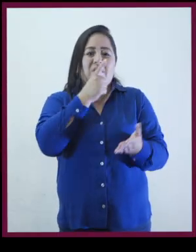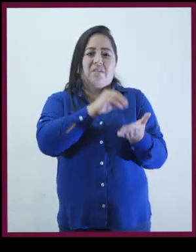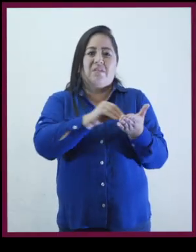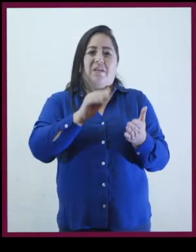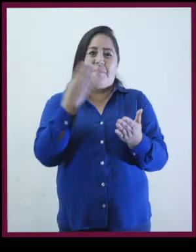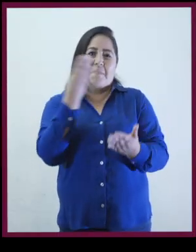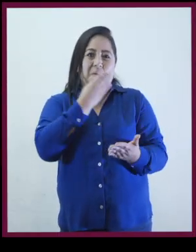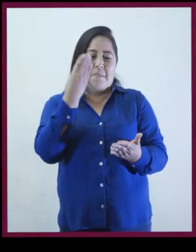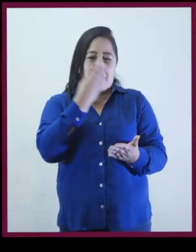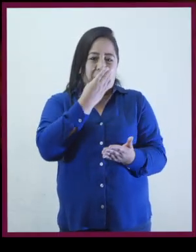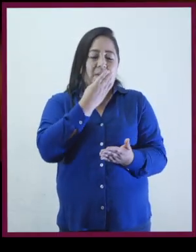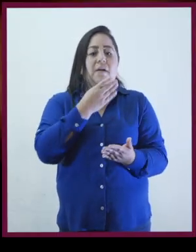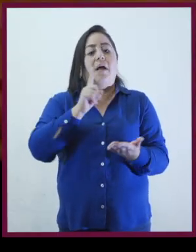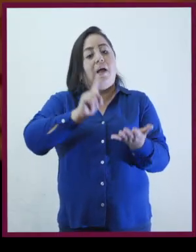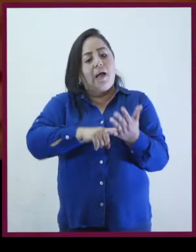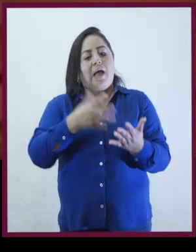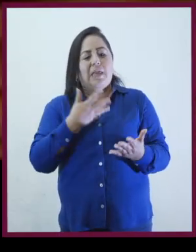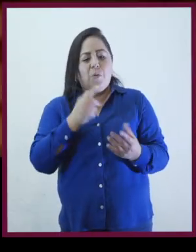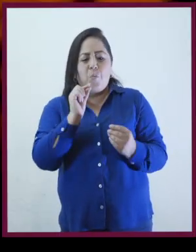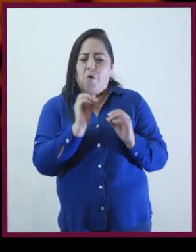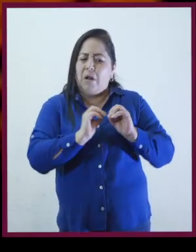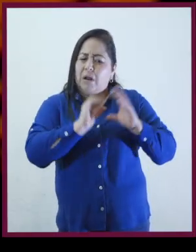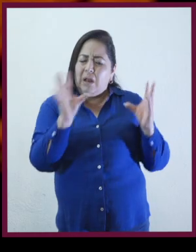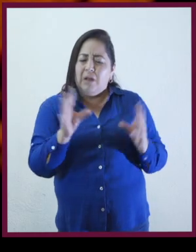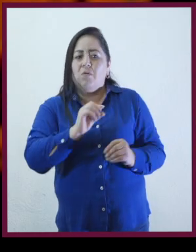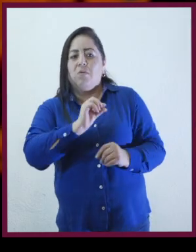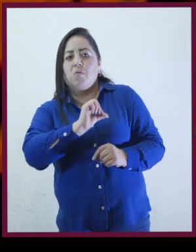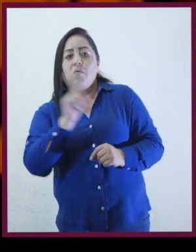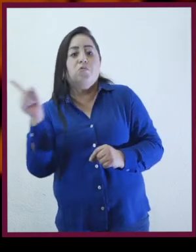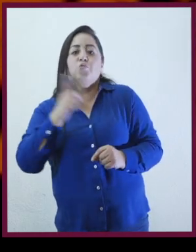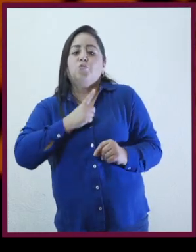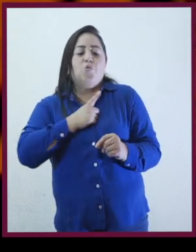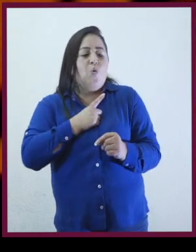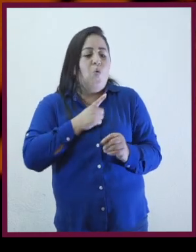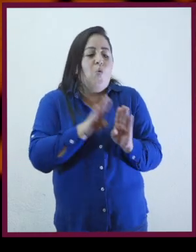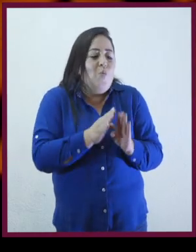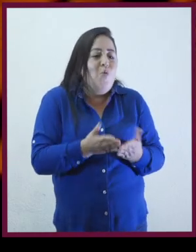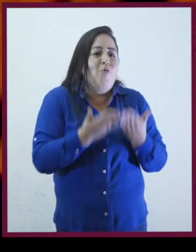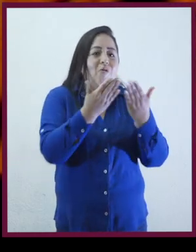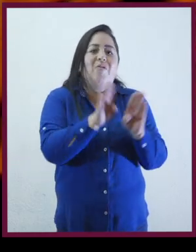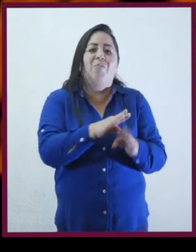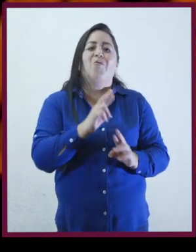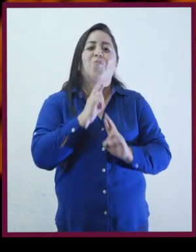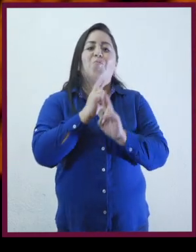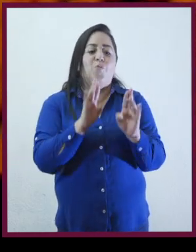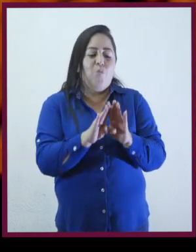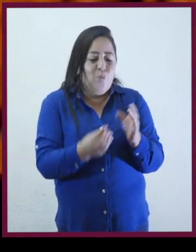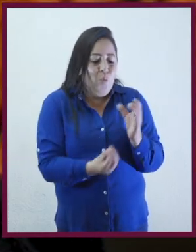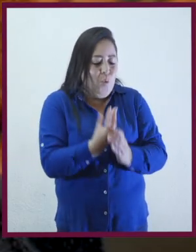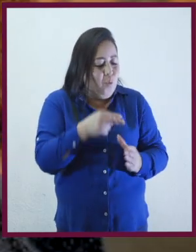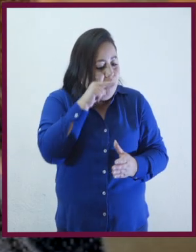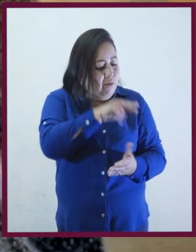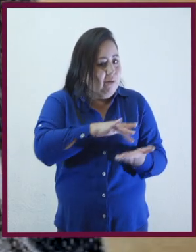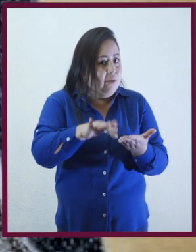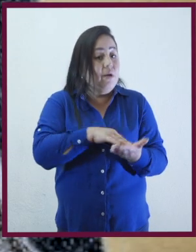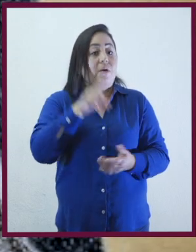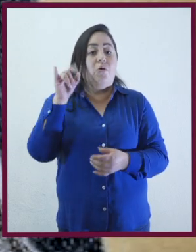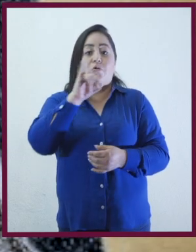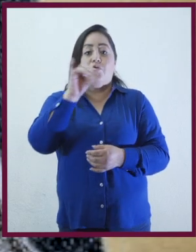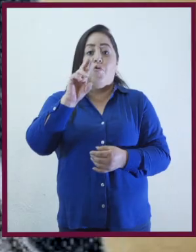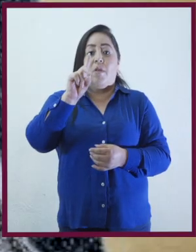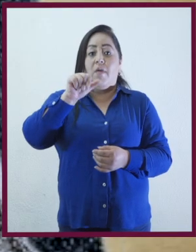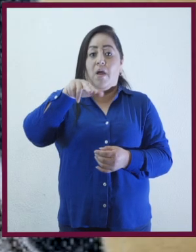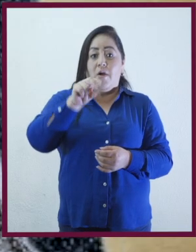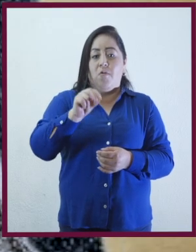en la Biblia había partes poco claras y él solamente intentaba ofrecer respuestas nuevas. Giordano